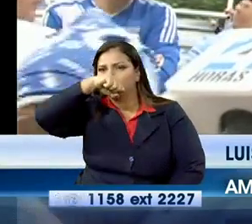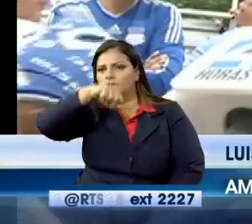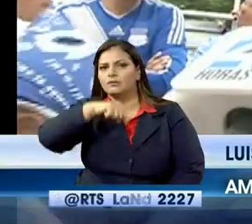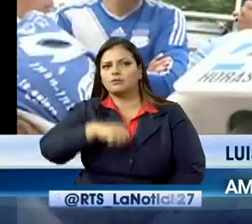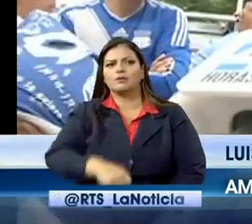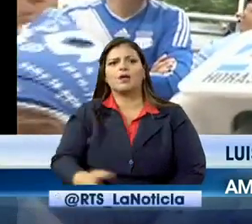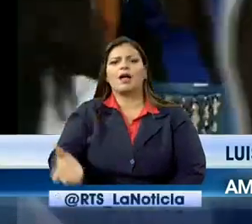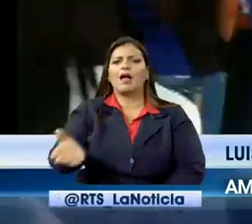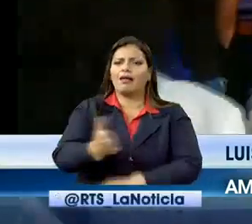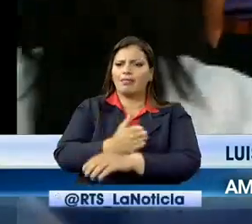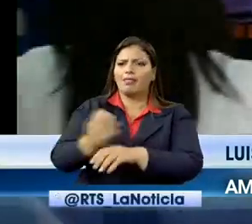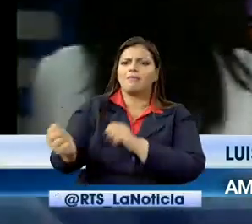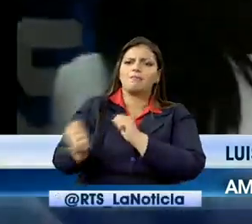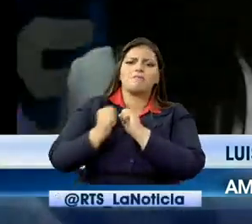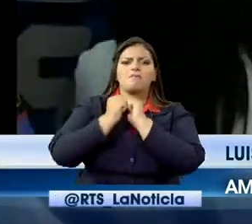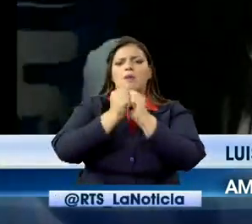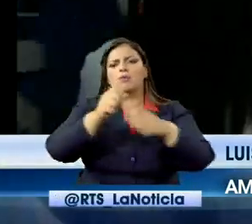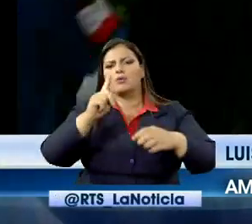Rumba, a todos lados con él.